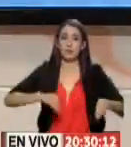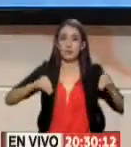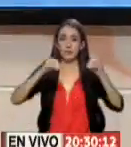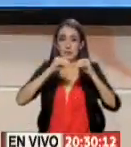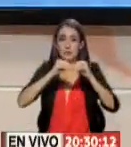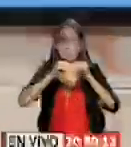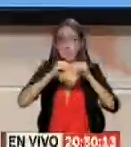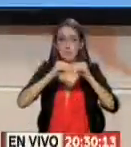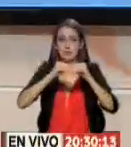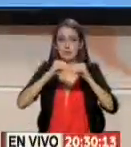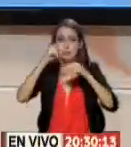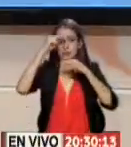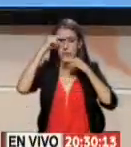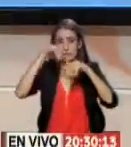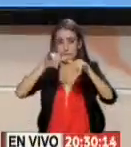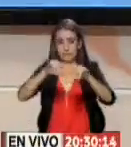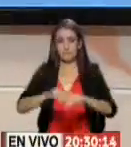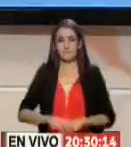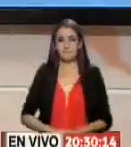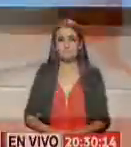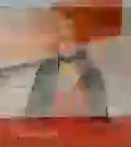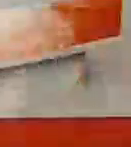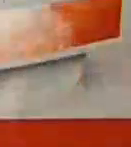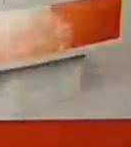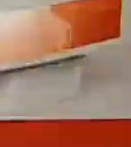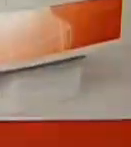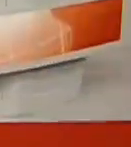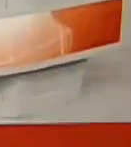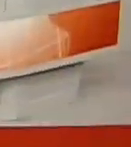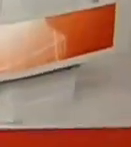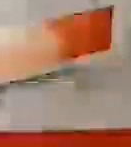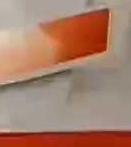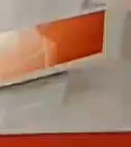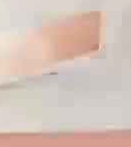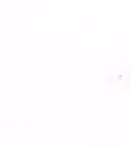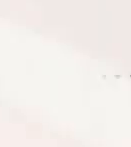breve también con más noticias para ustedes. Sigan con nosotros.